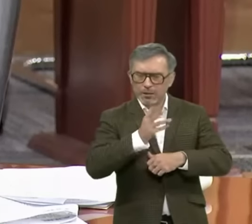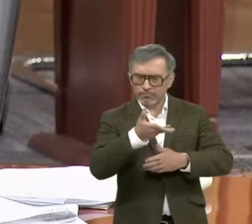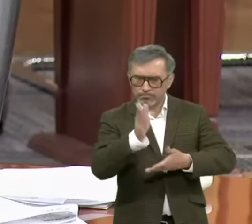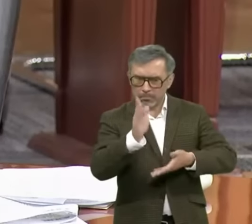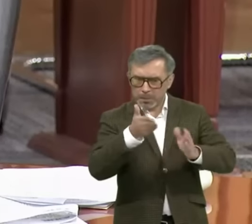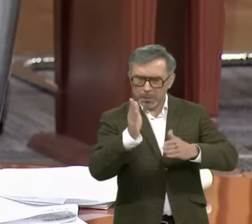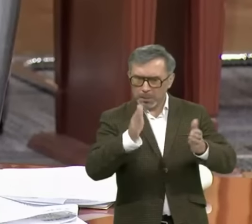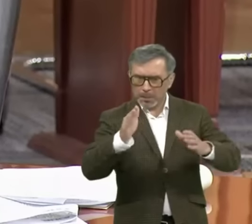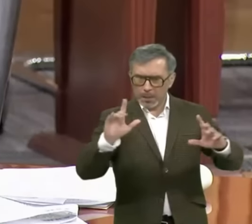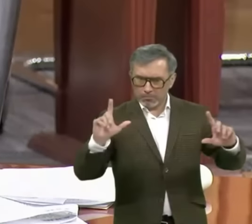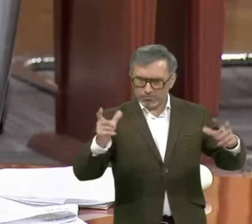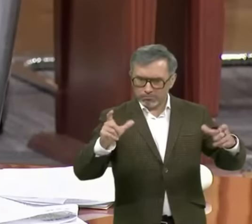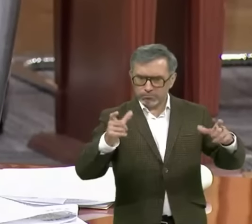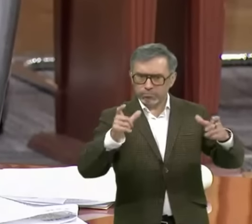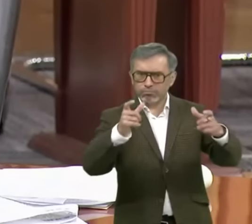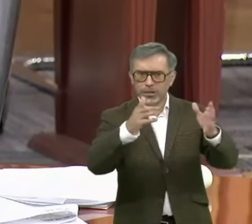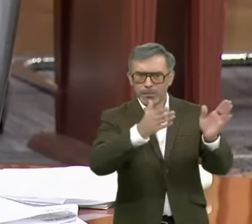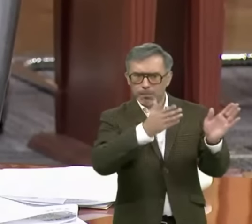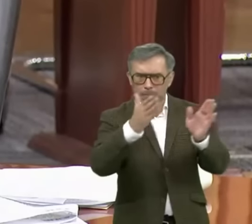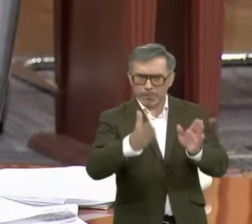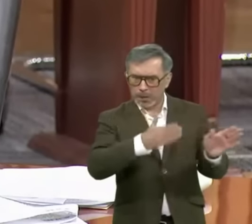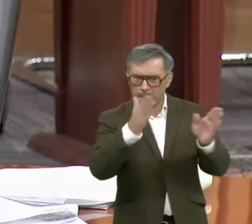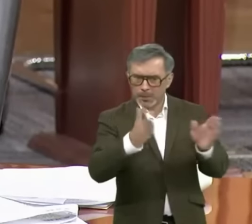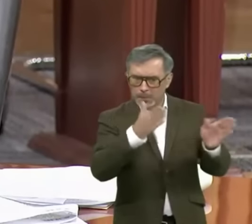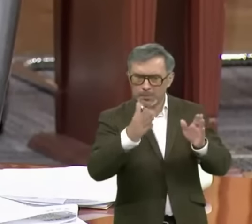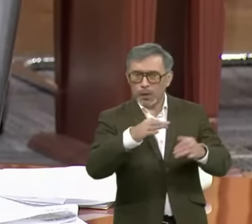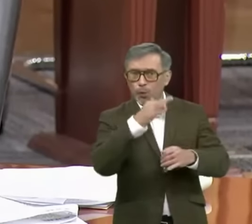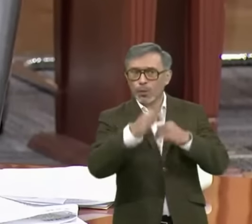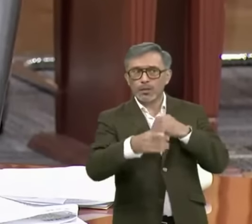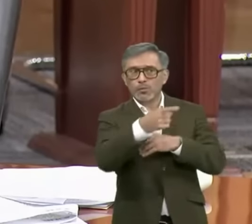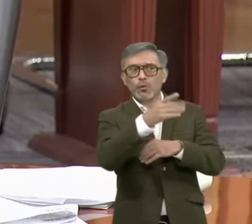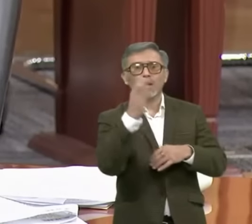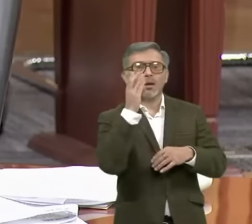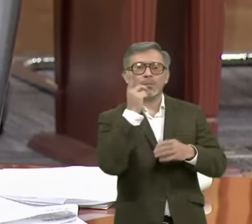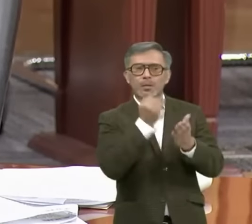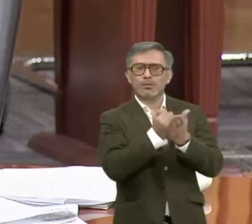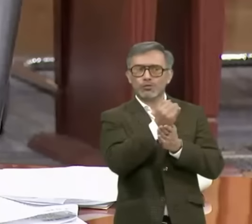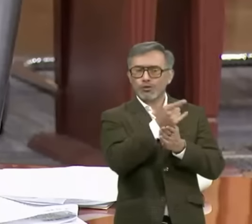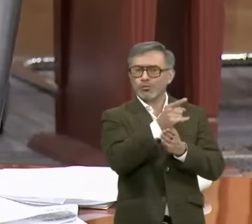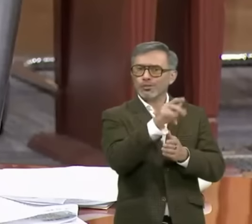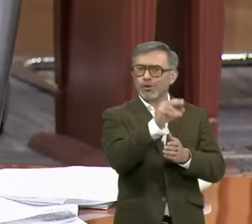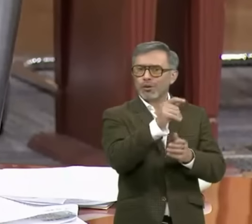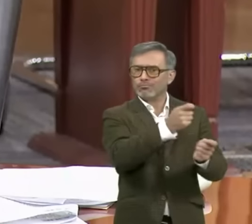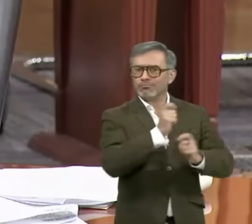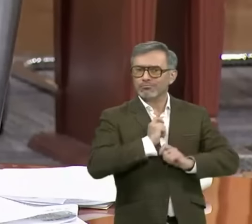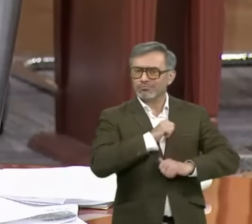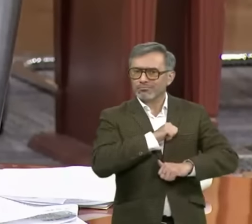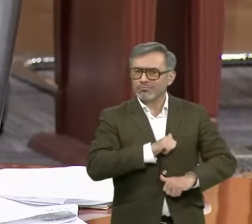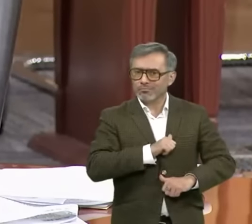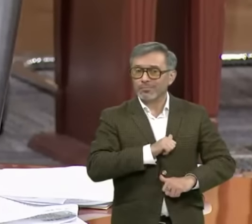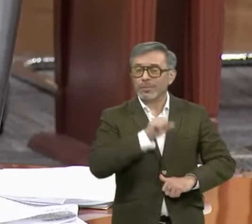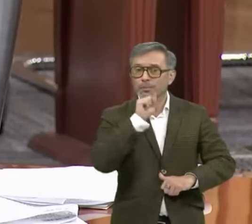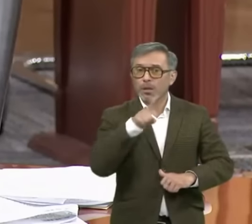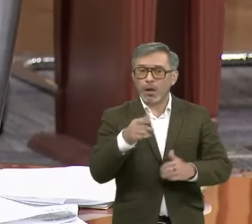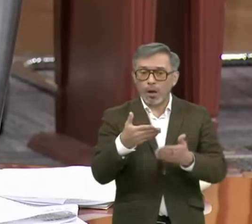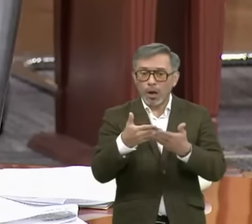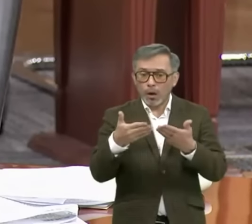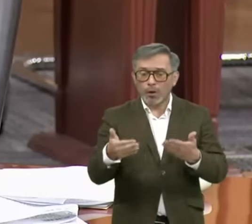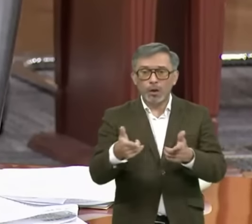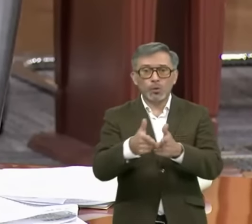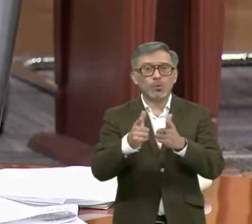de Diputaciones. Segundo, sin presencia de los partidos políticos que están hoy en las comisiones